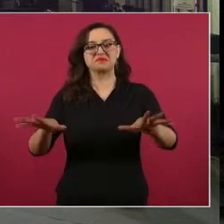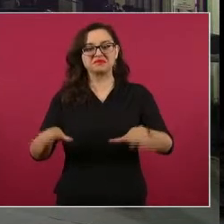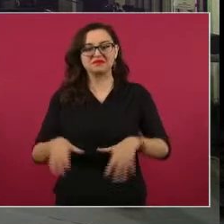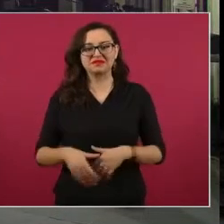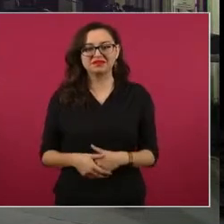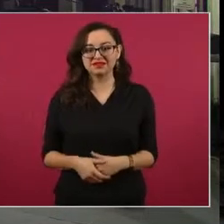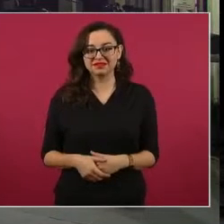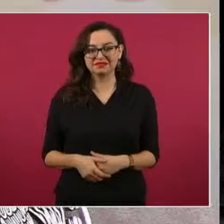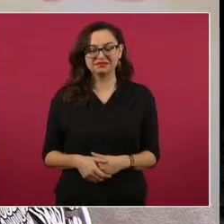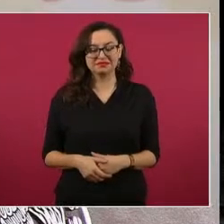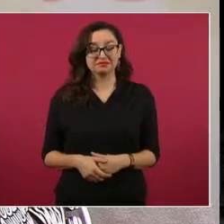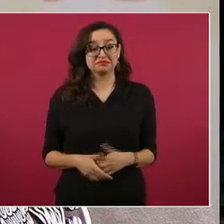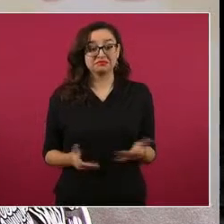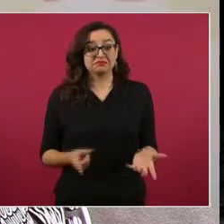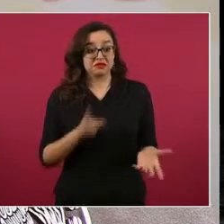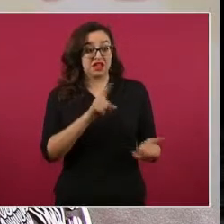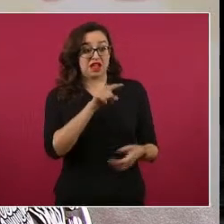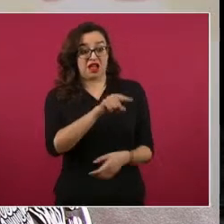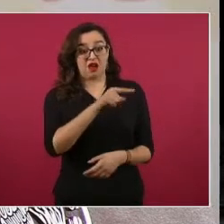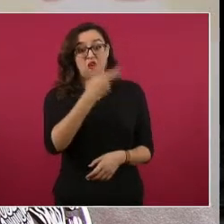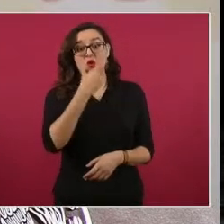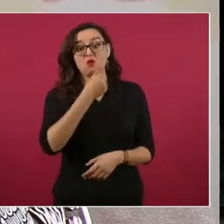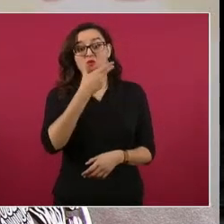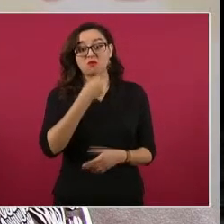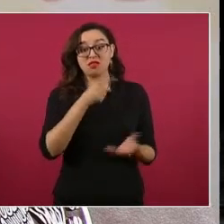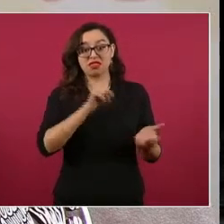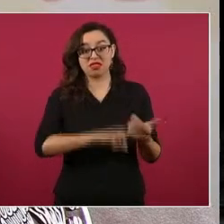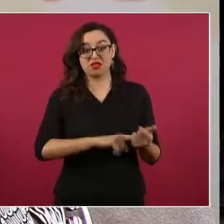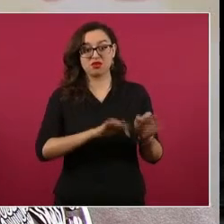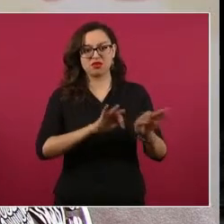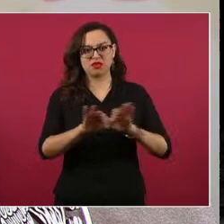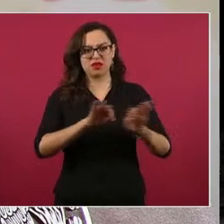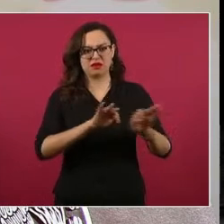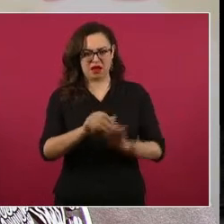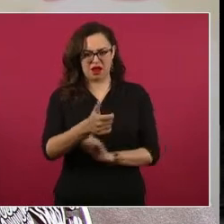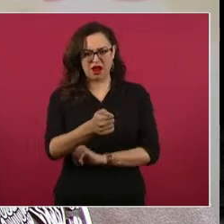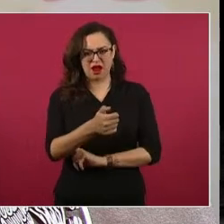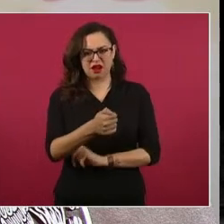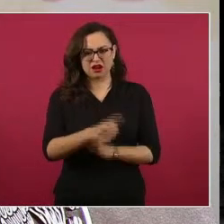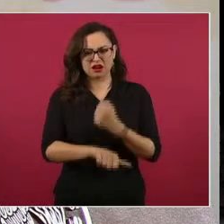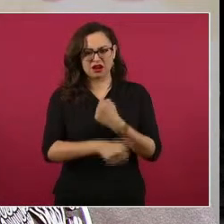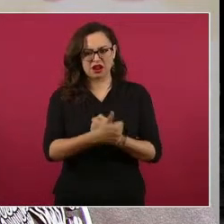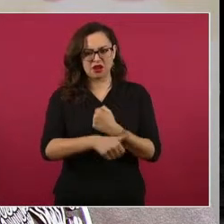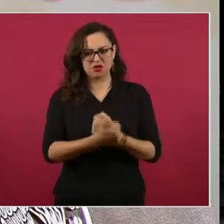el onceno no es comentarista del 11